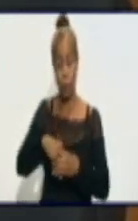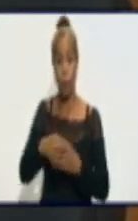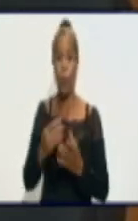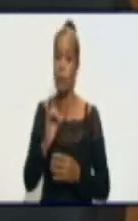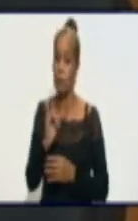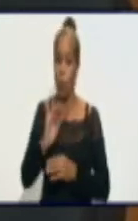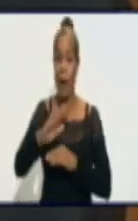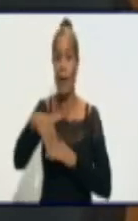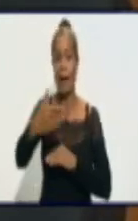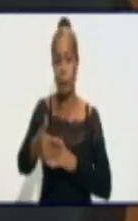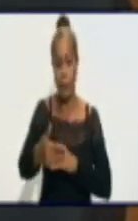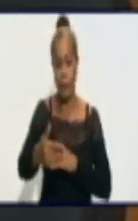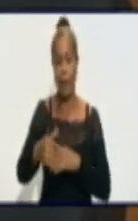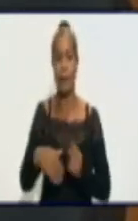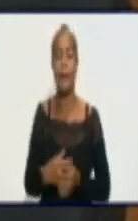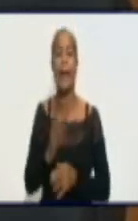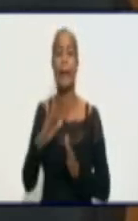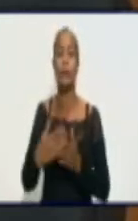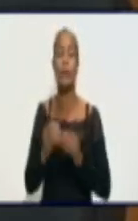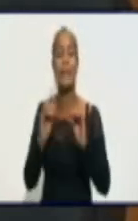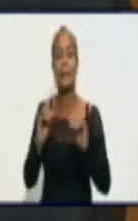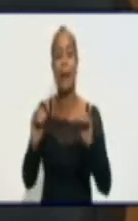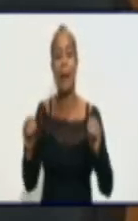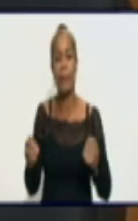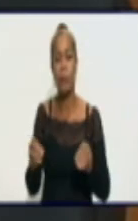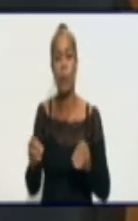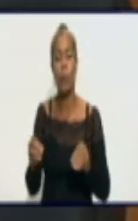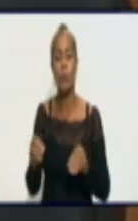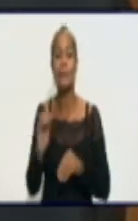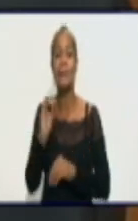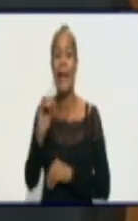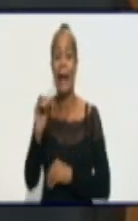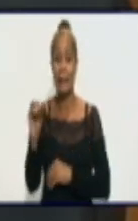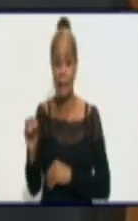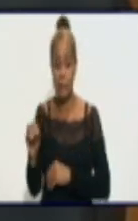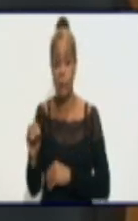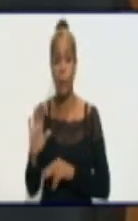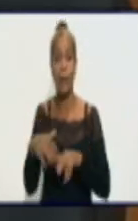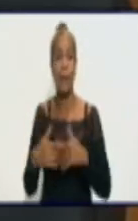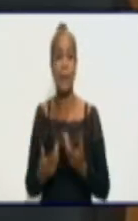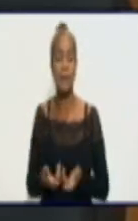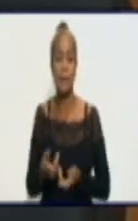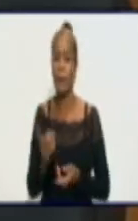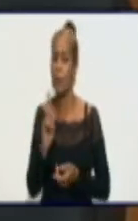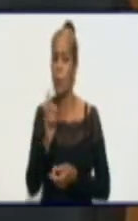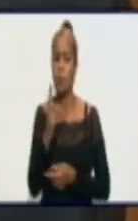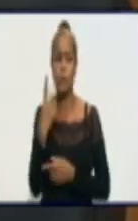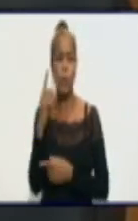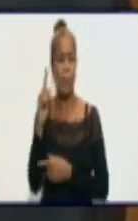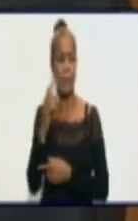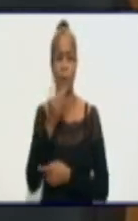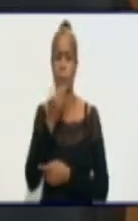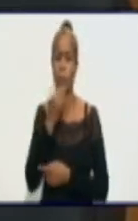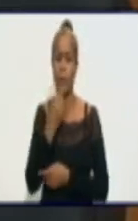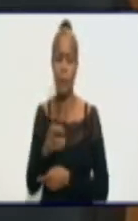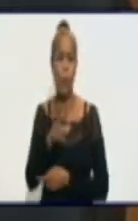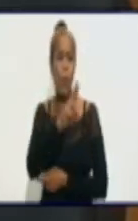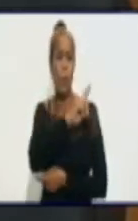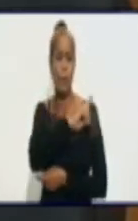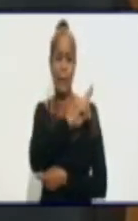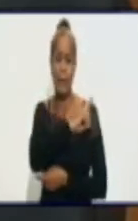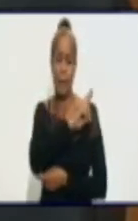agua. Nuestro llamado de atención también es relacionado, porque no solamente podemos responsabilizar al